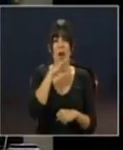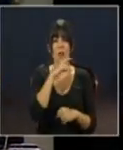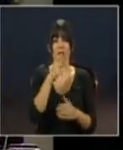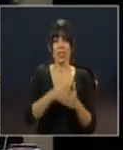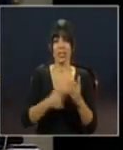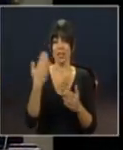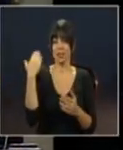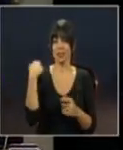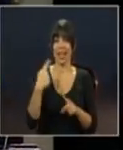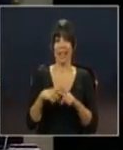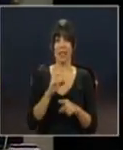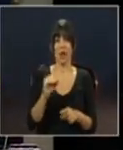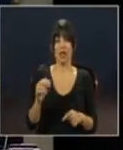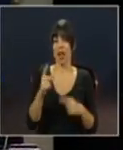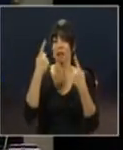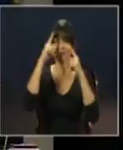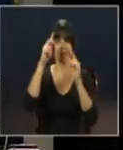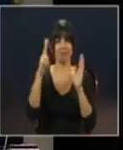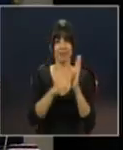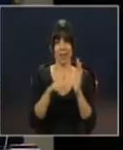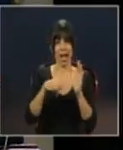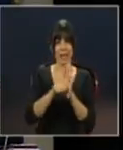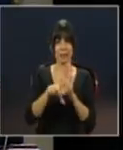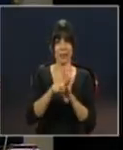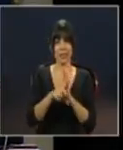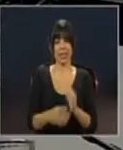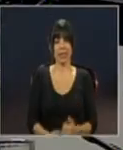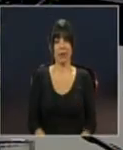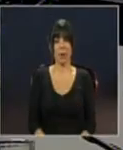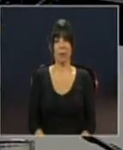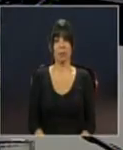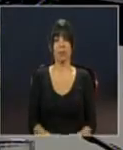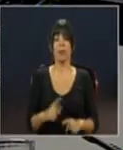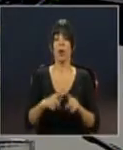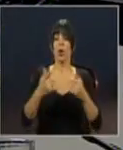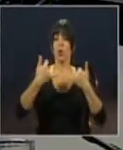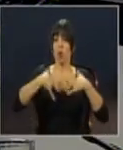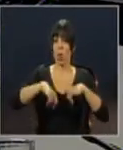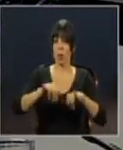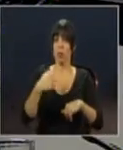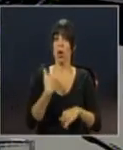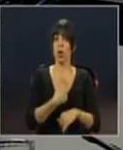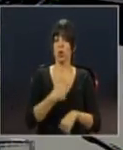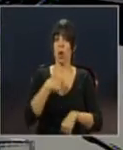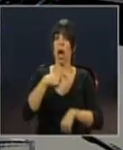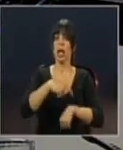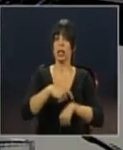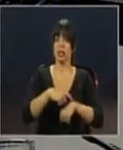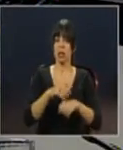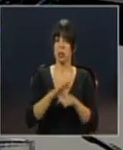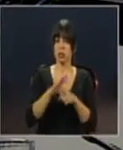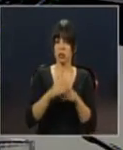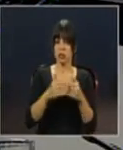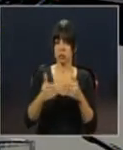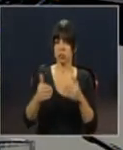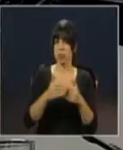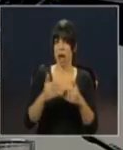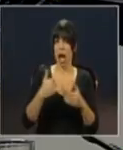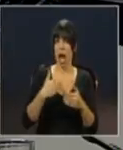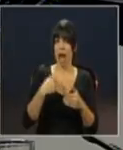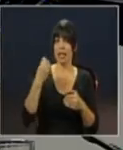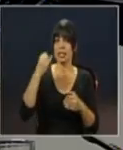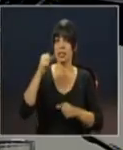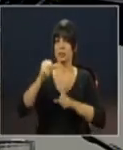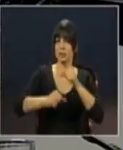periodo de sesiones extraordinarias de esta Asamblea. Si bien todavía estamos dentro de plazos razonables para que, con un